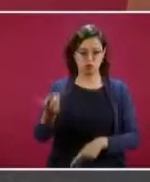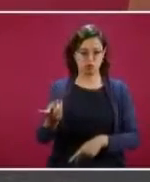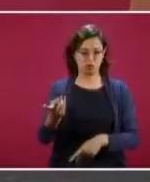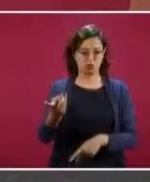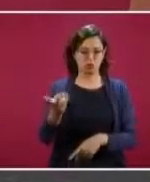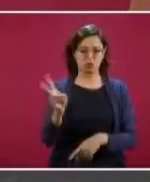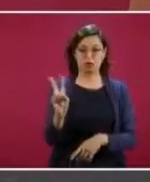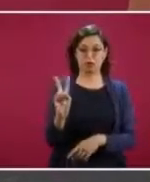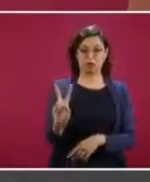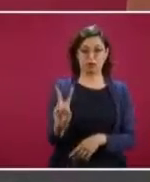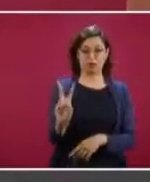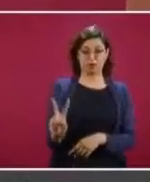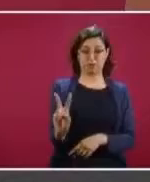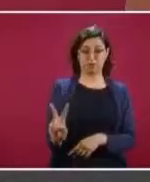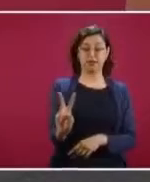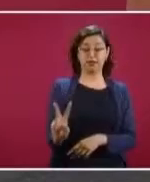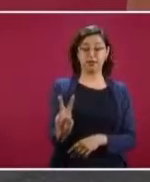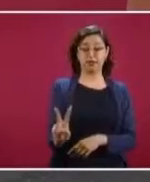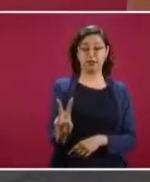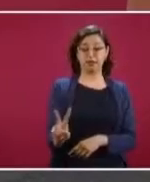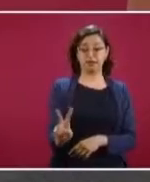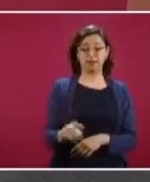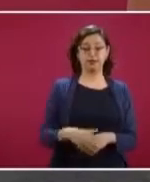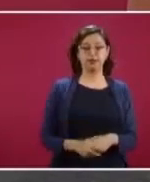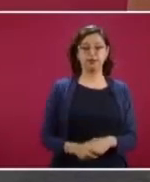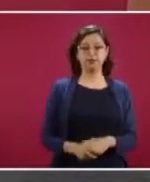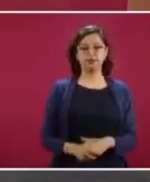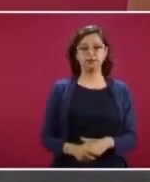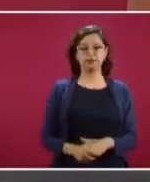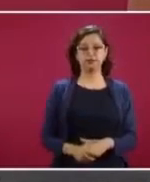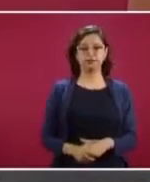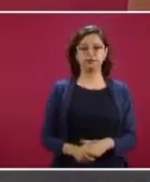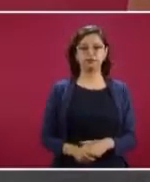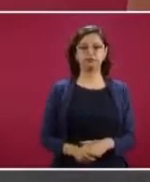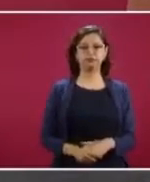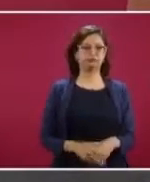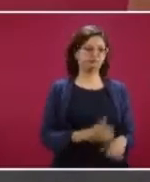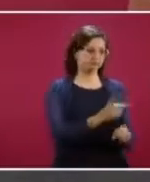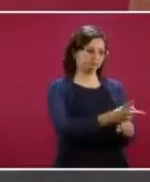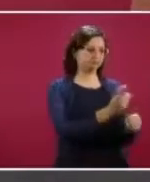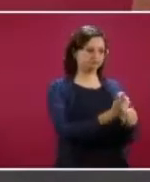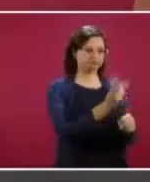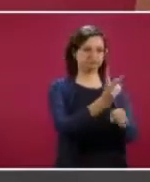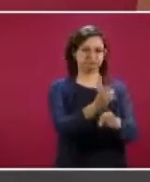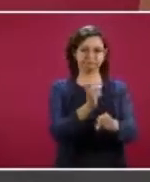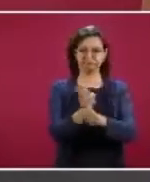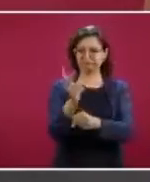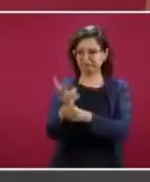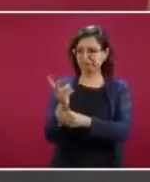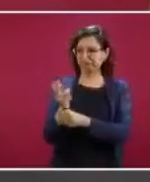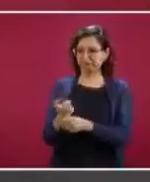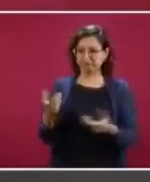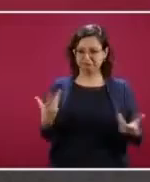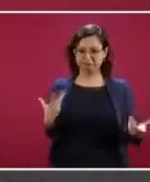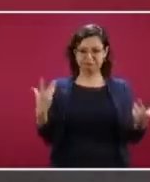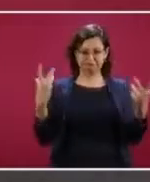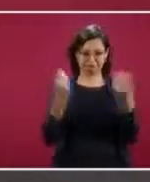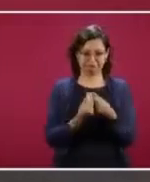el viernes. Voy y les invitamos a ver